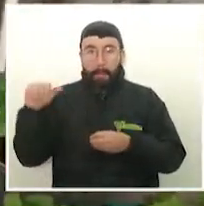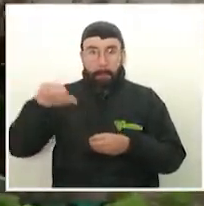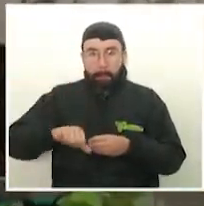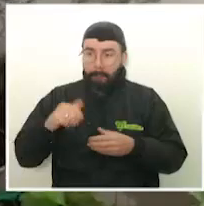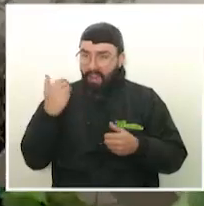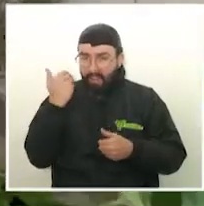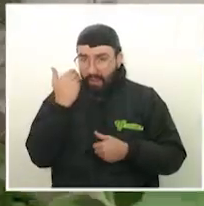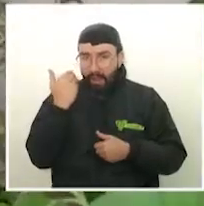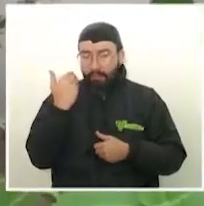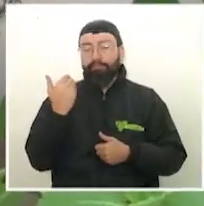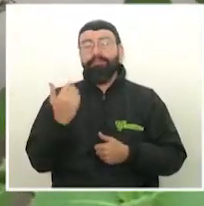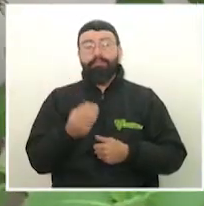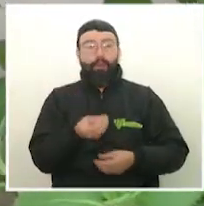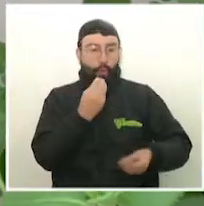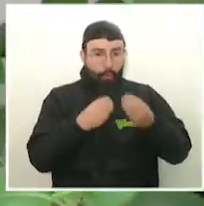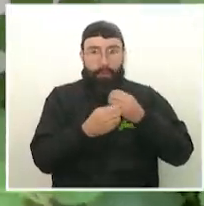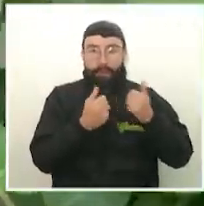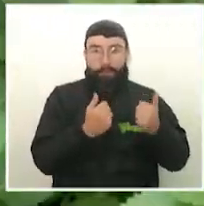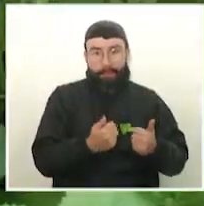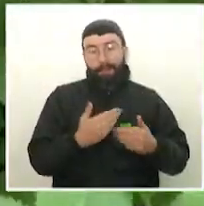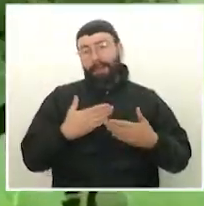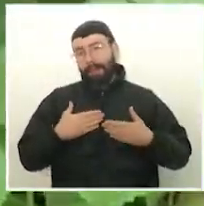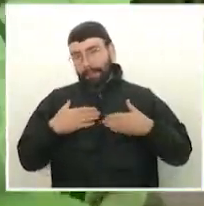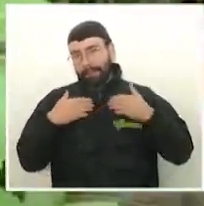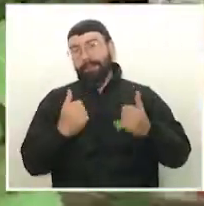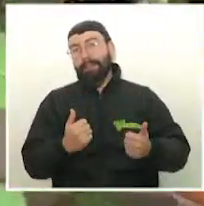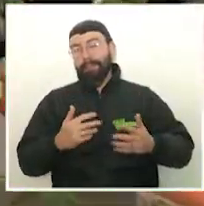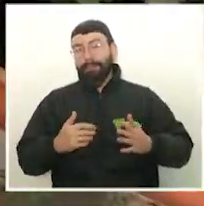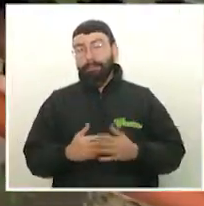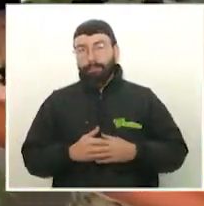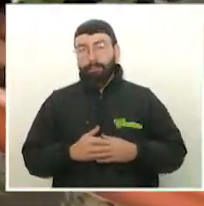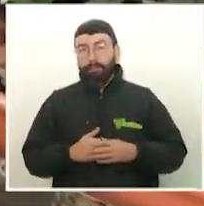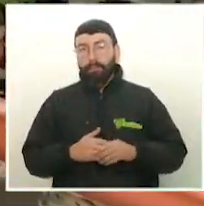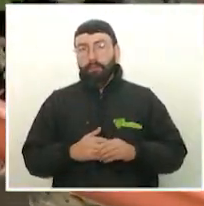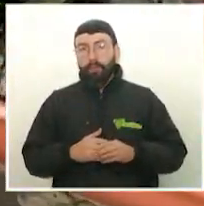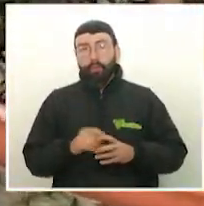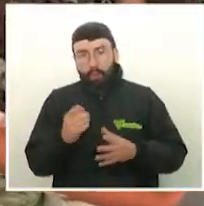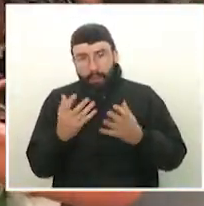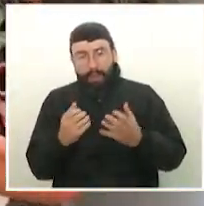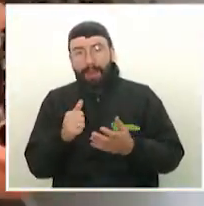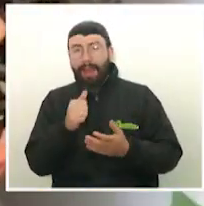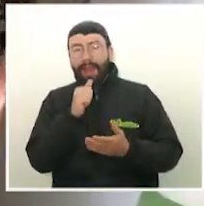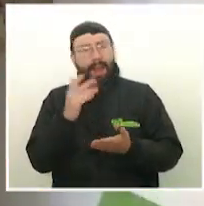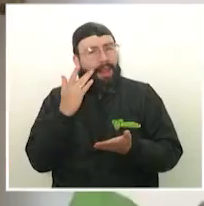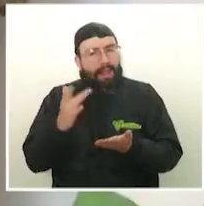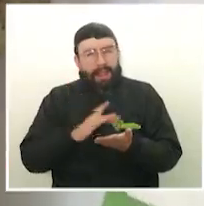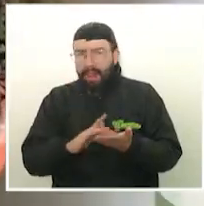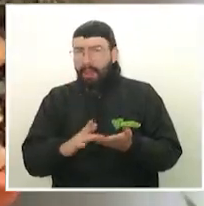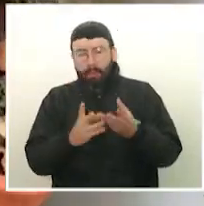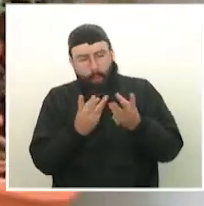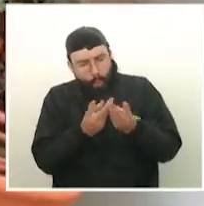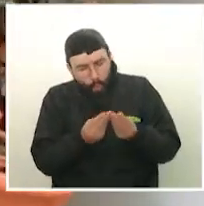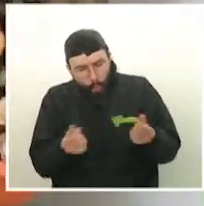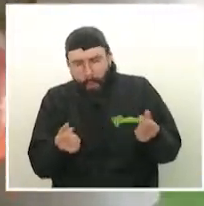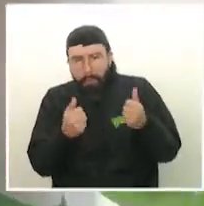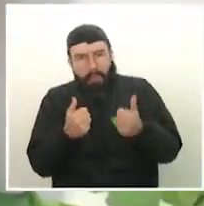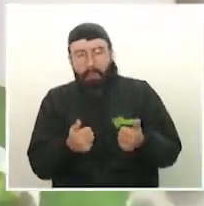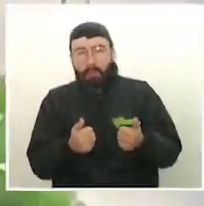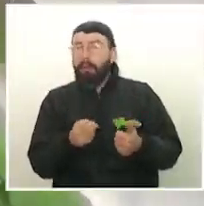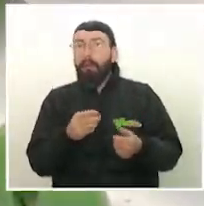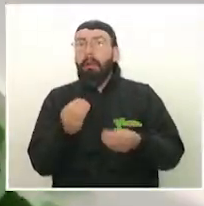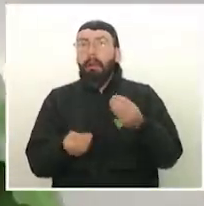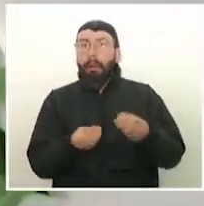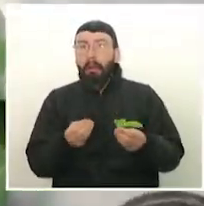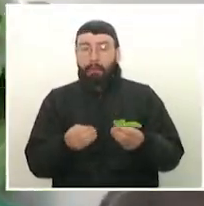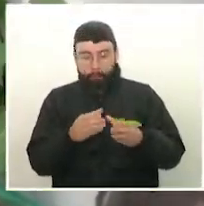enferma, la comida buena me alivia. Si quieren agua limpia y filtrada, consigan un materito de